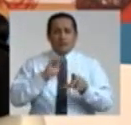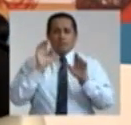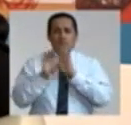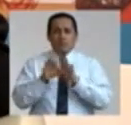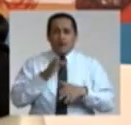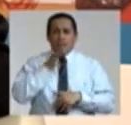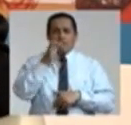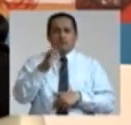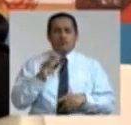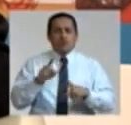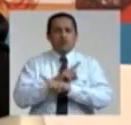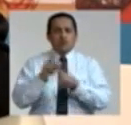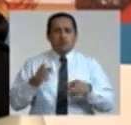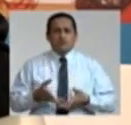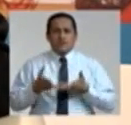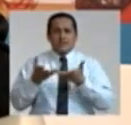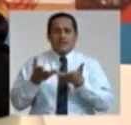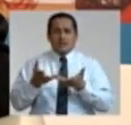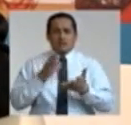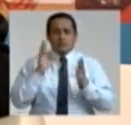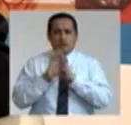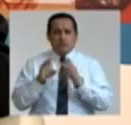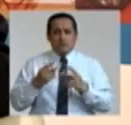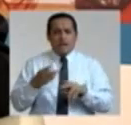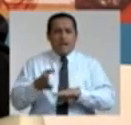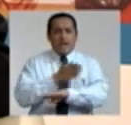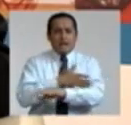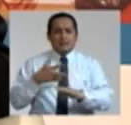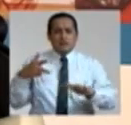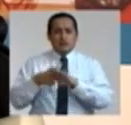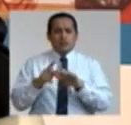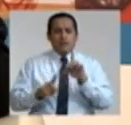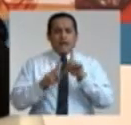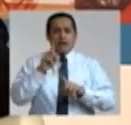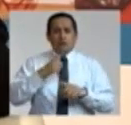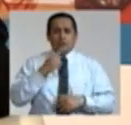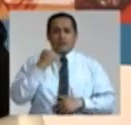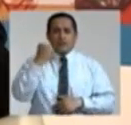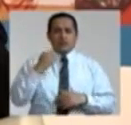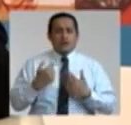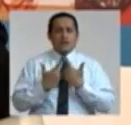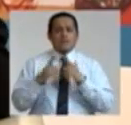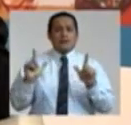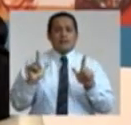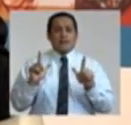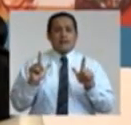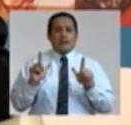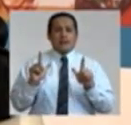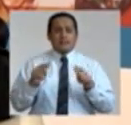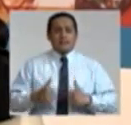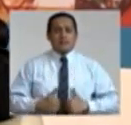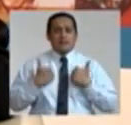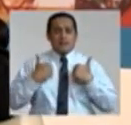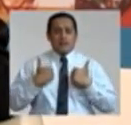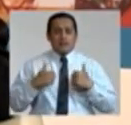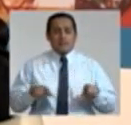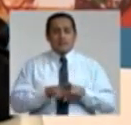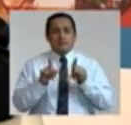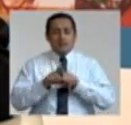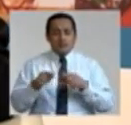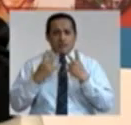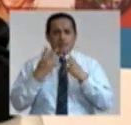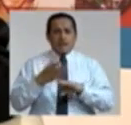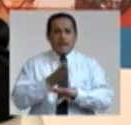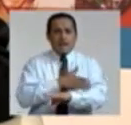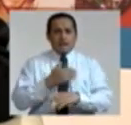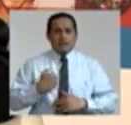aún si en la sentencia no se ha previsto que se le restrinja algún otro derecho distinto a la libertad de tránsito. Y esto es